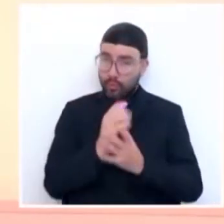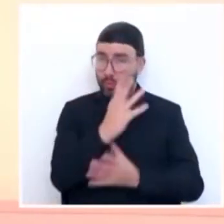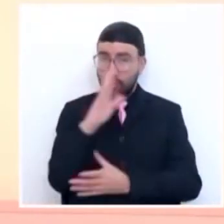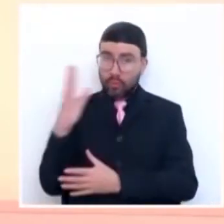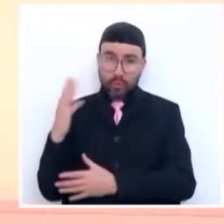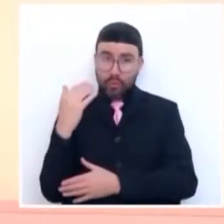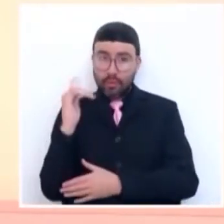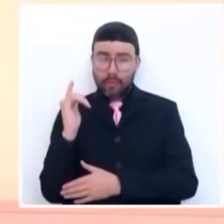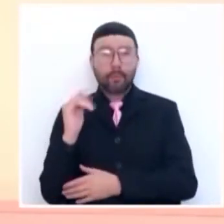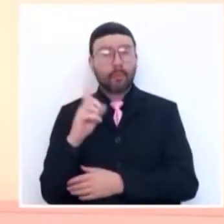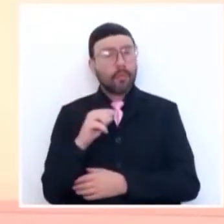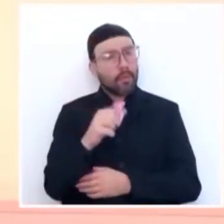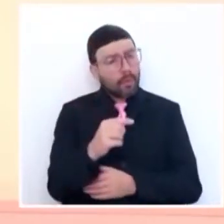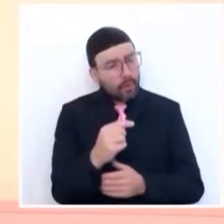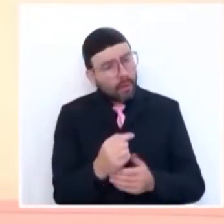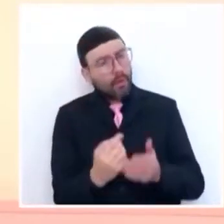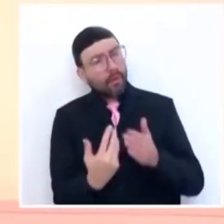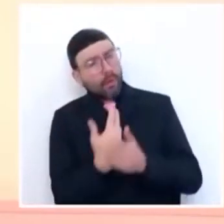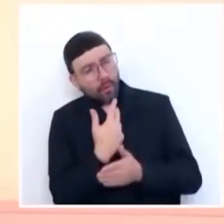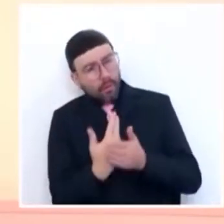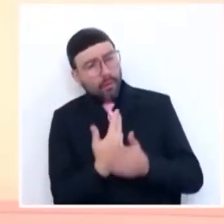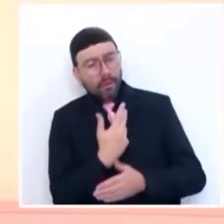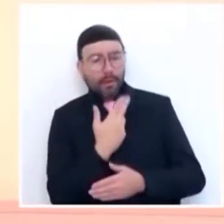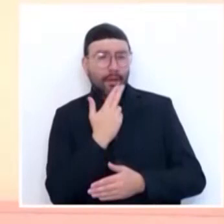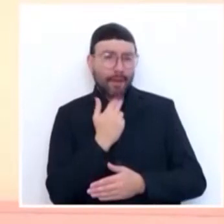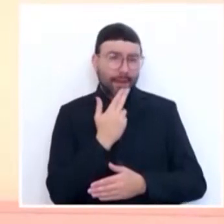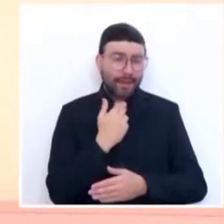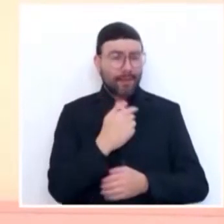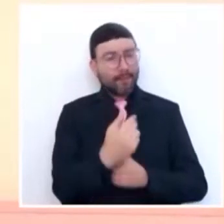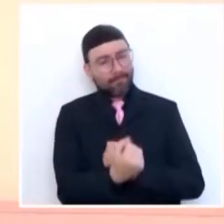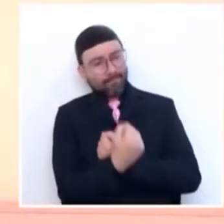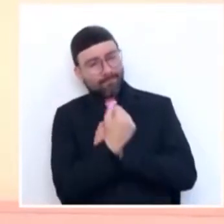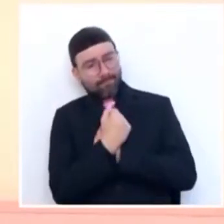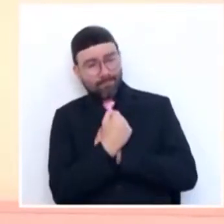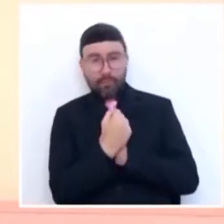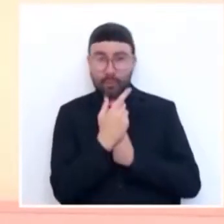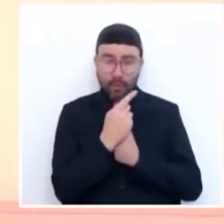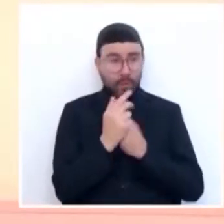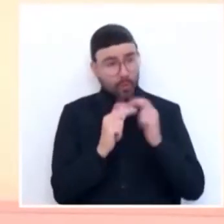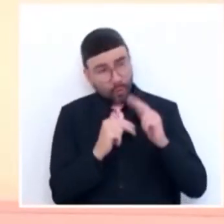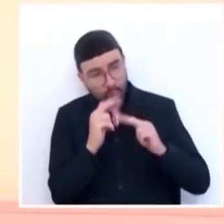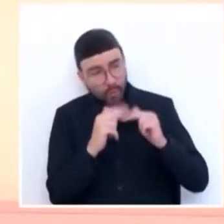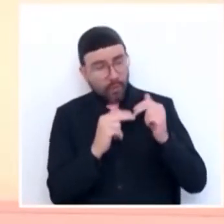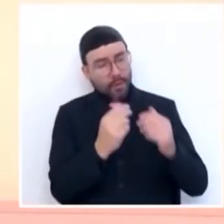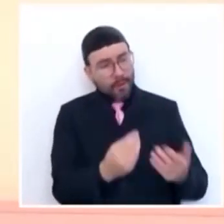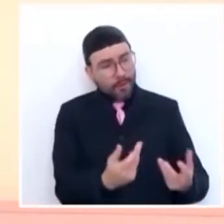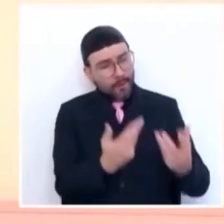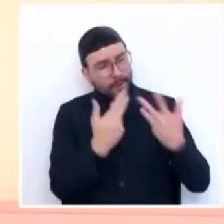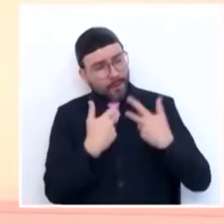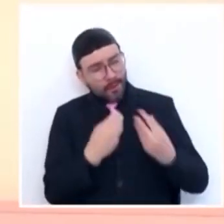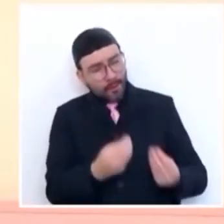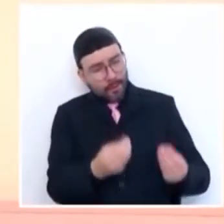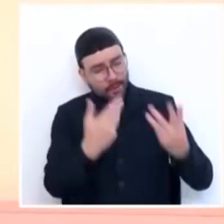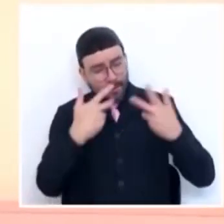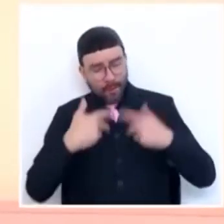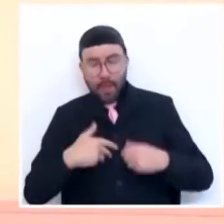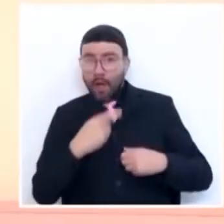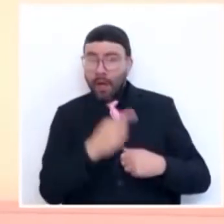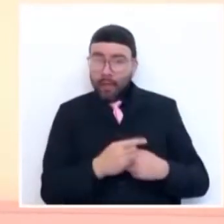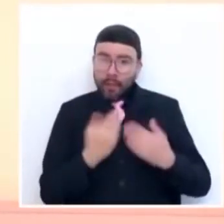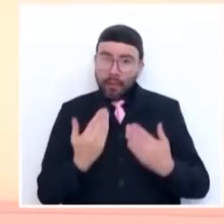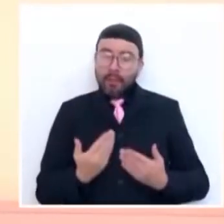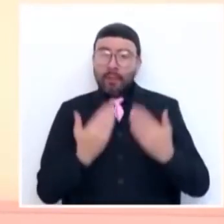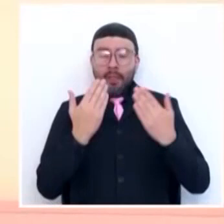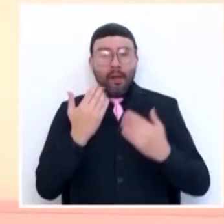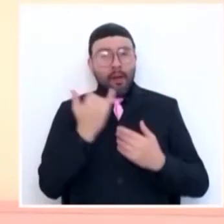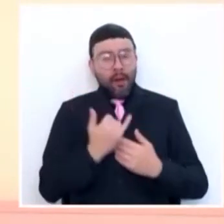el sonido de las palabras amables, afectuosas, constructivas, que edifican, nutren